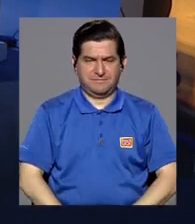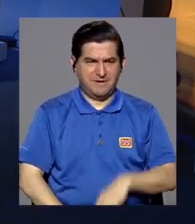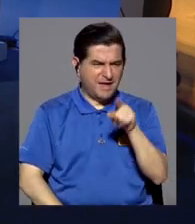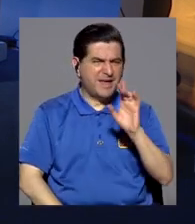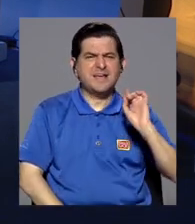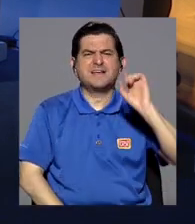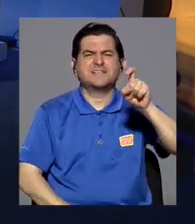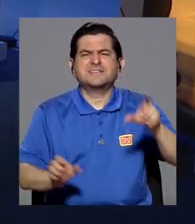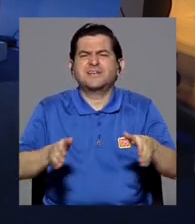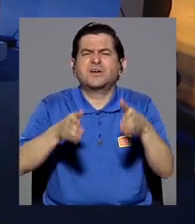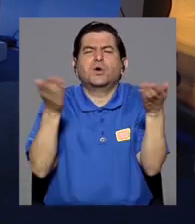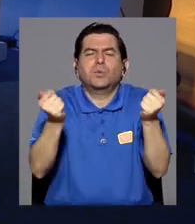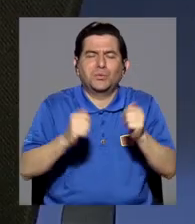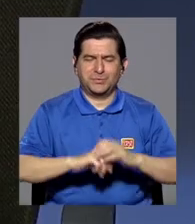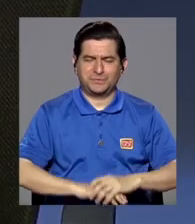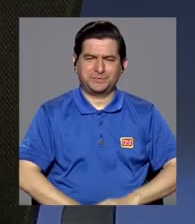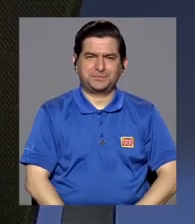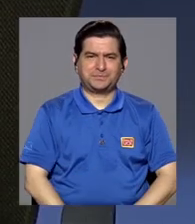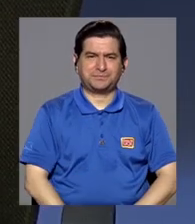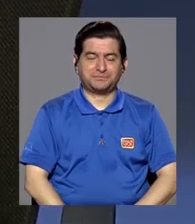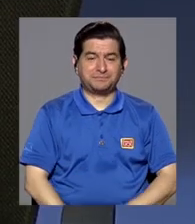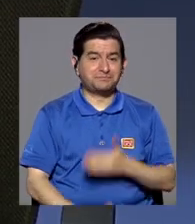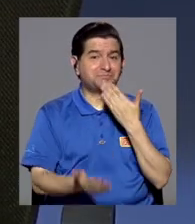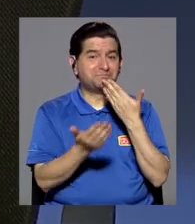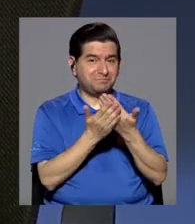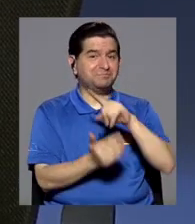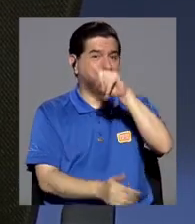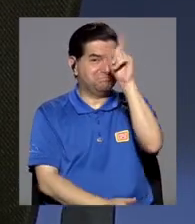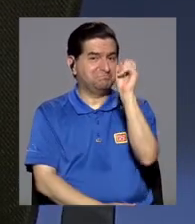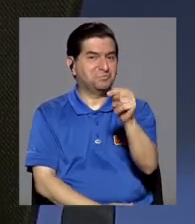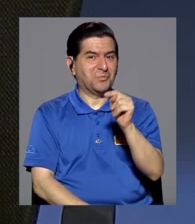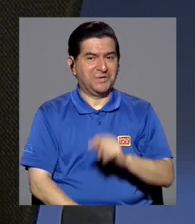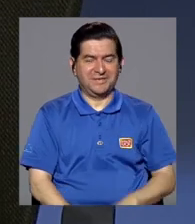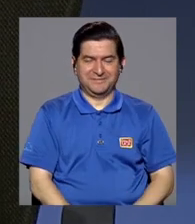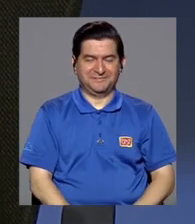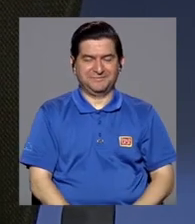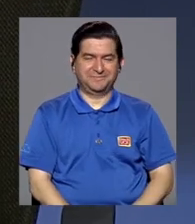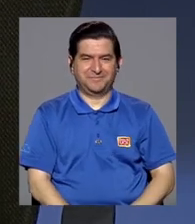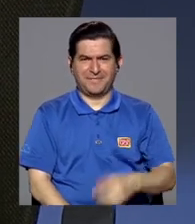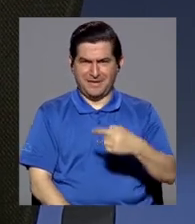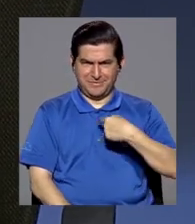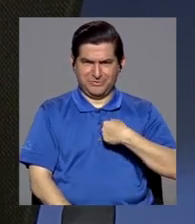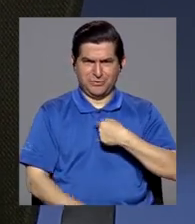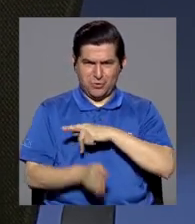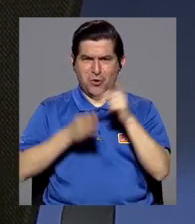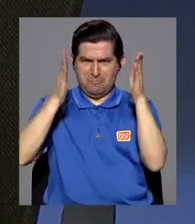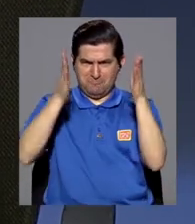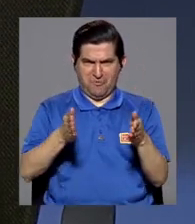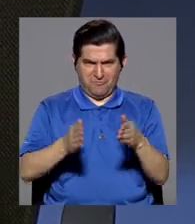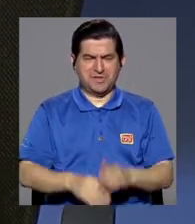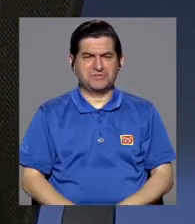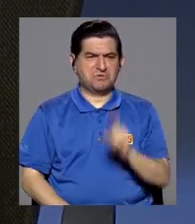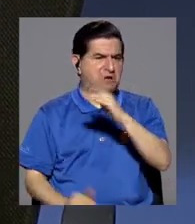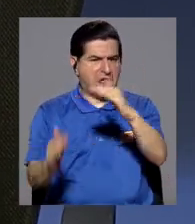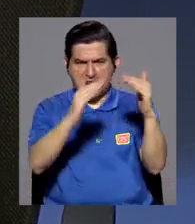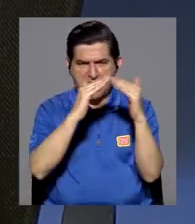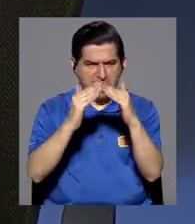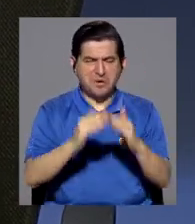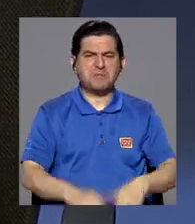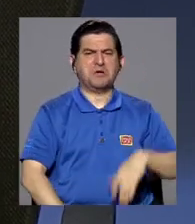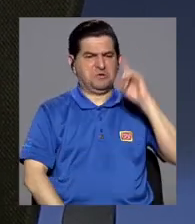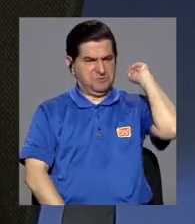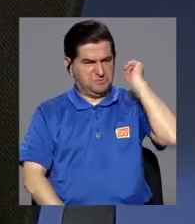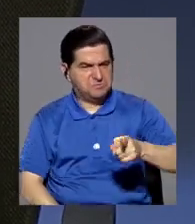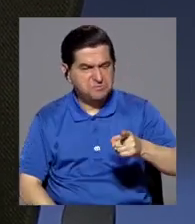ese diagnóstico bueno esa es una muy buena pregunta porque si yo como profesional llegó una comunidad